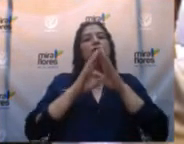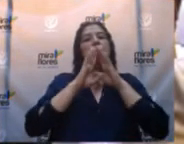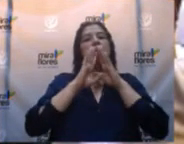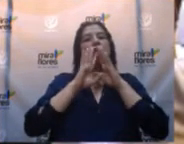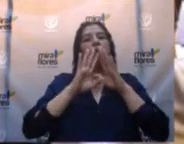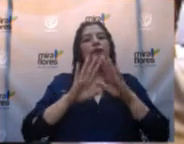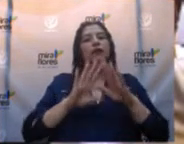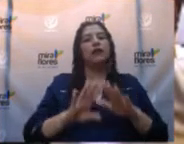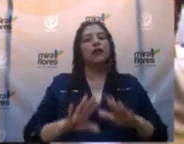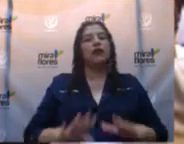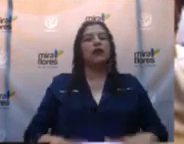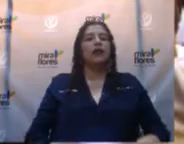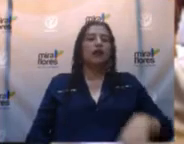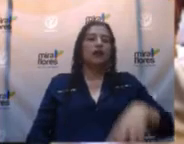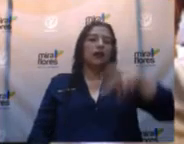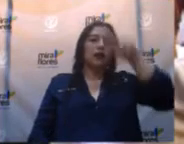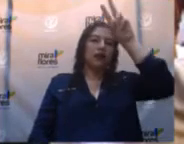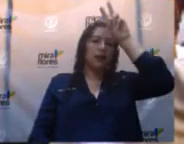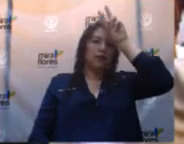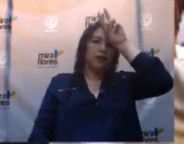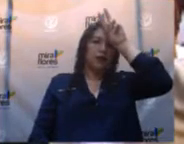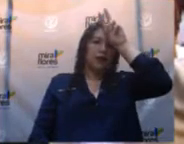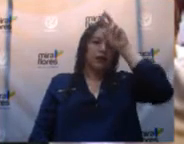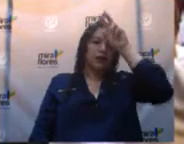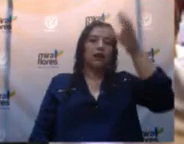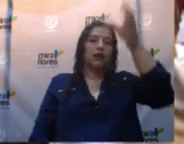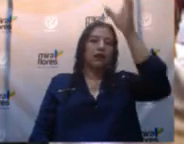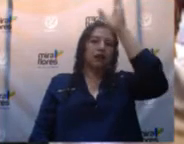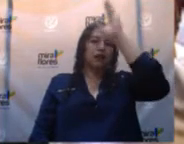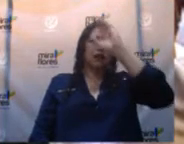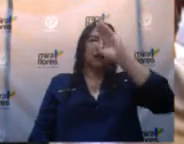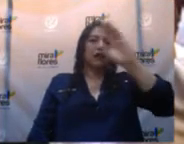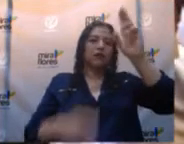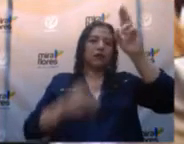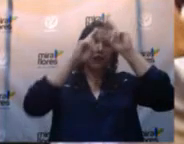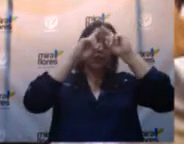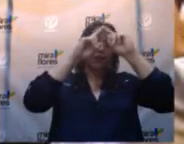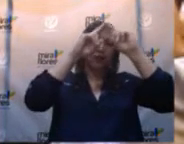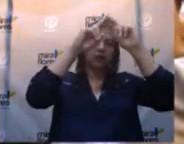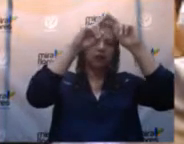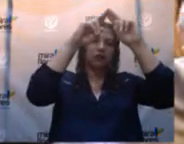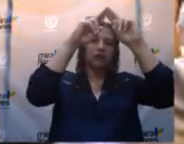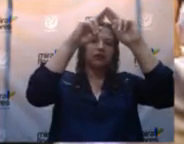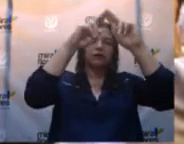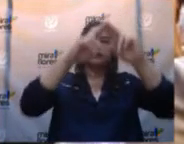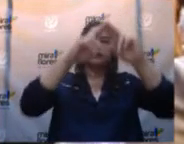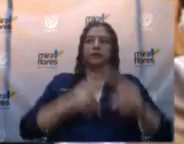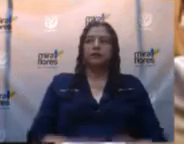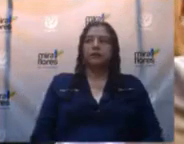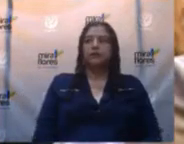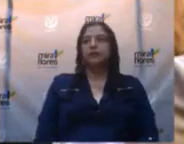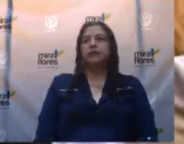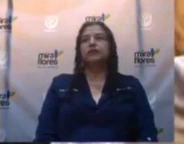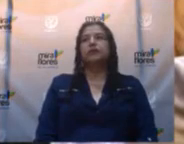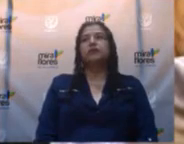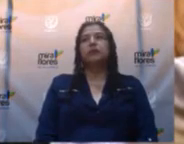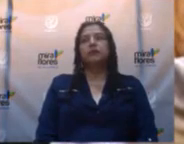voto solemne, que la patria de eterno elevó.